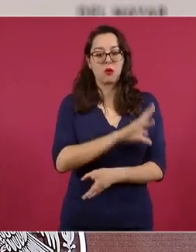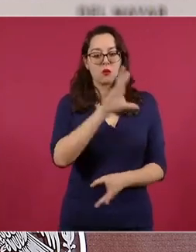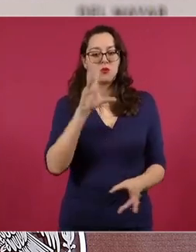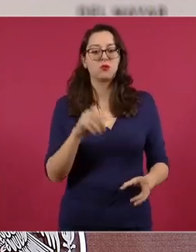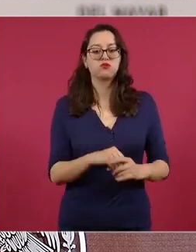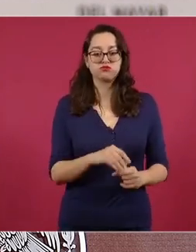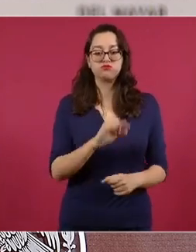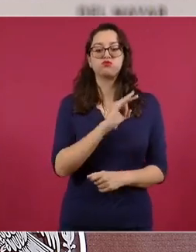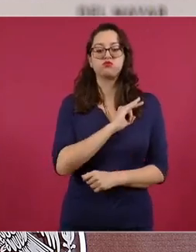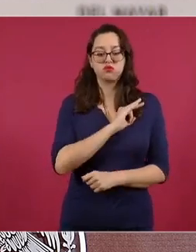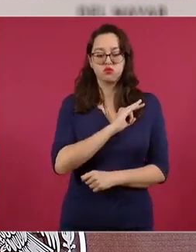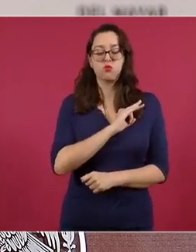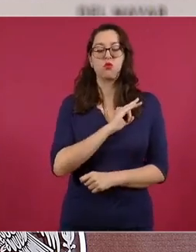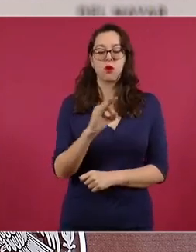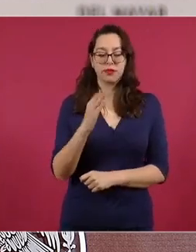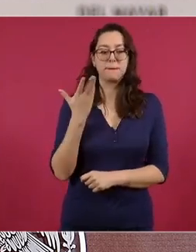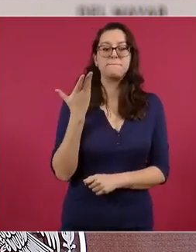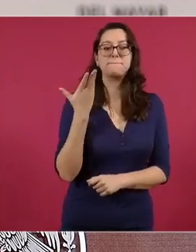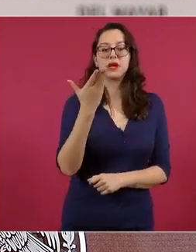carpeta de investigación